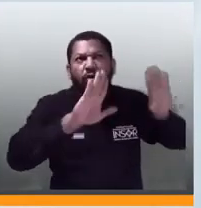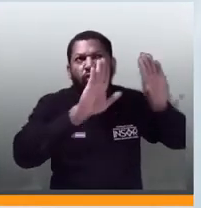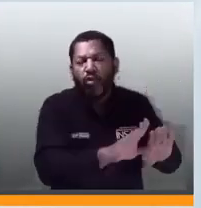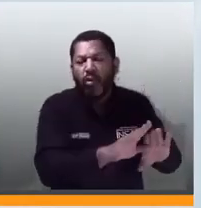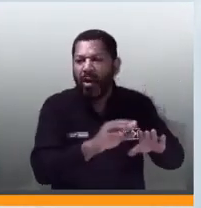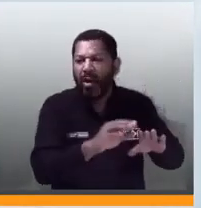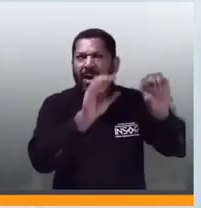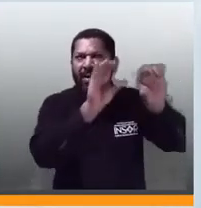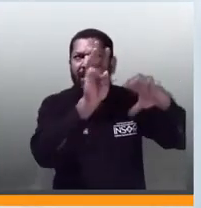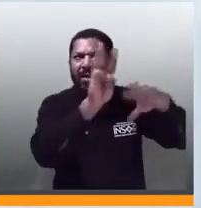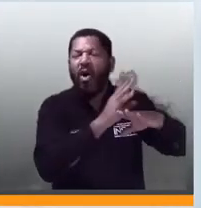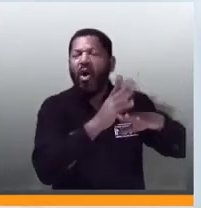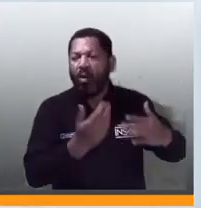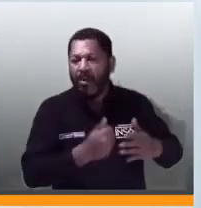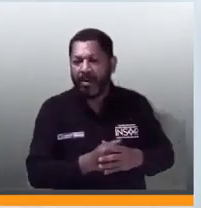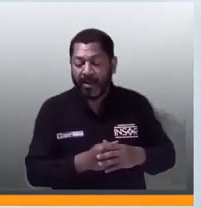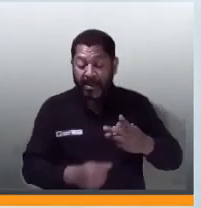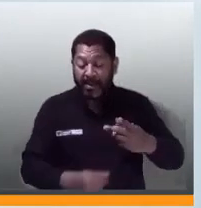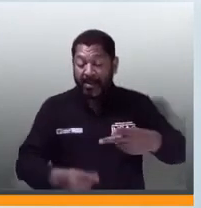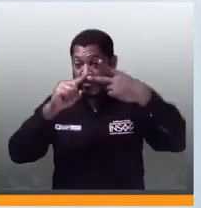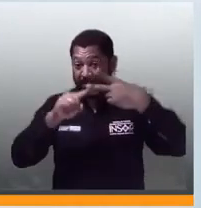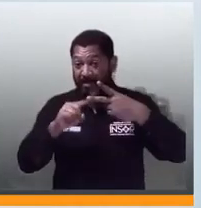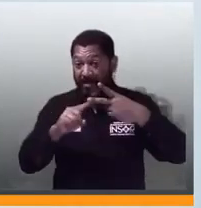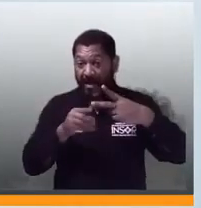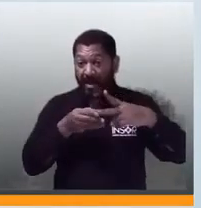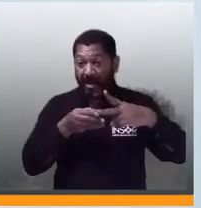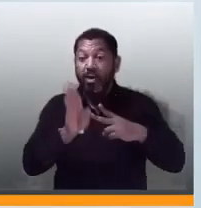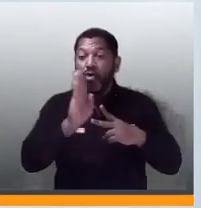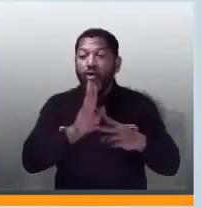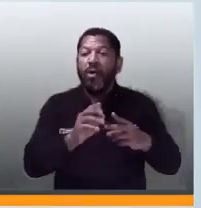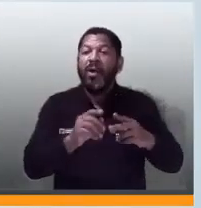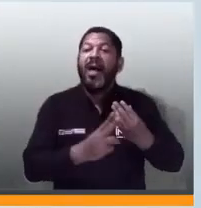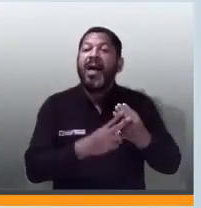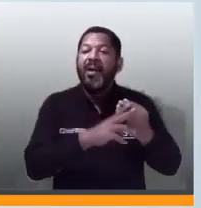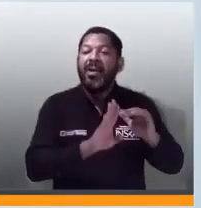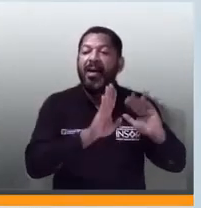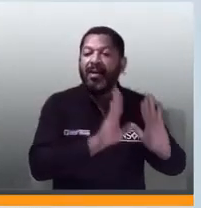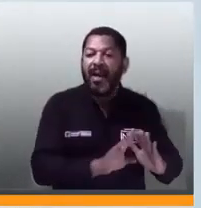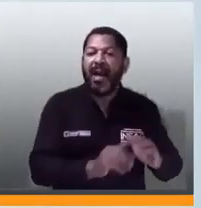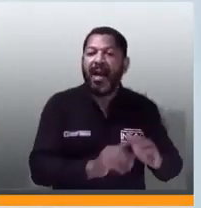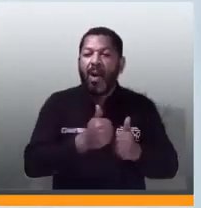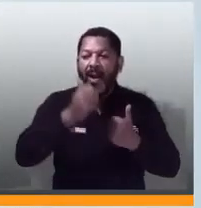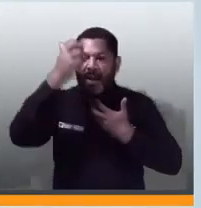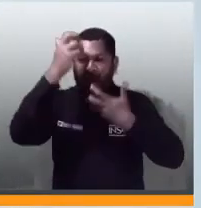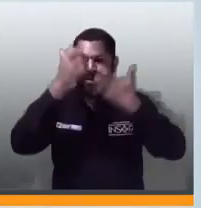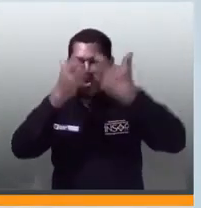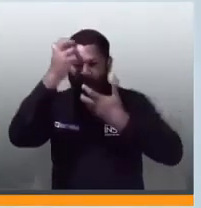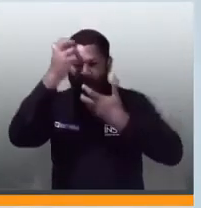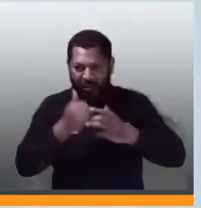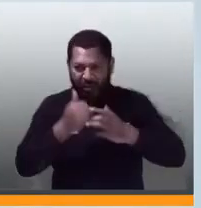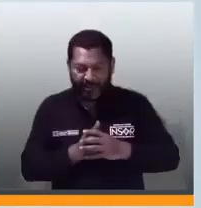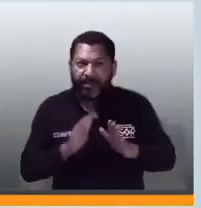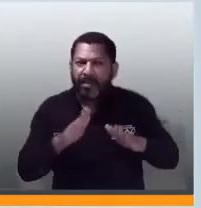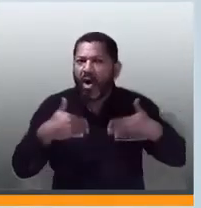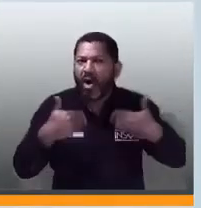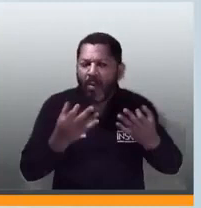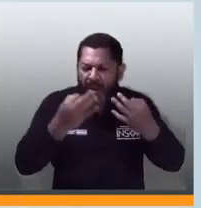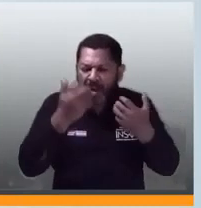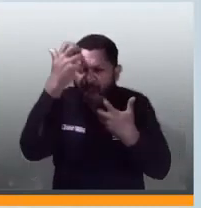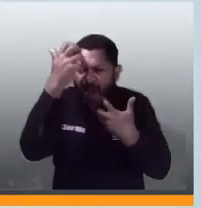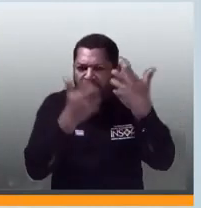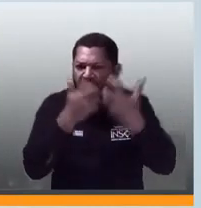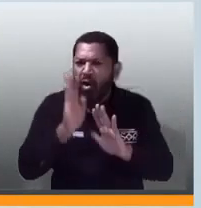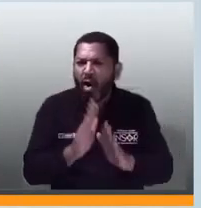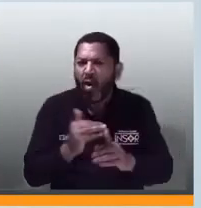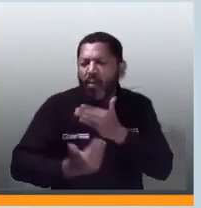Moodle, y ya en esta segunda inmersión trabajaron una herramienta específica que fue evaluaciones, y cómo se hacen evaluaciones a través de